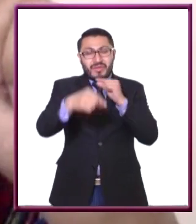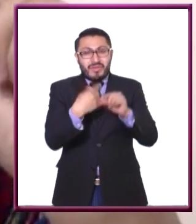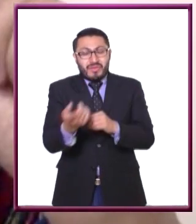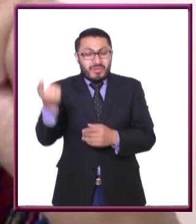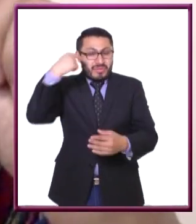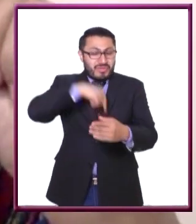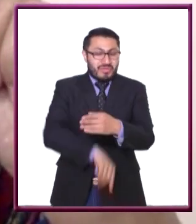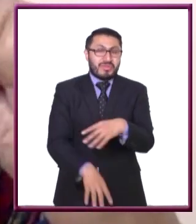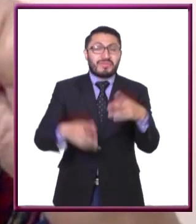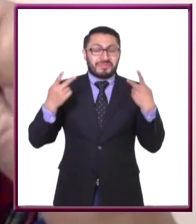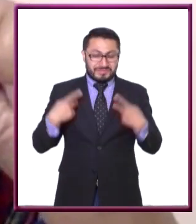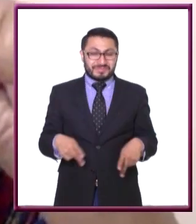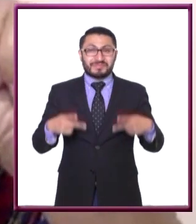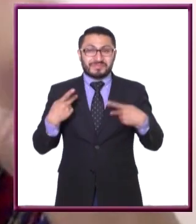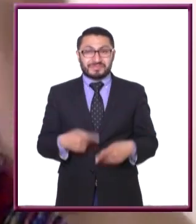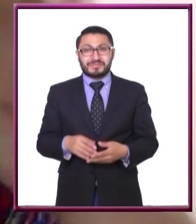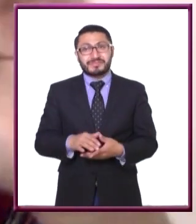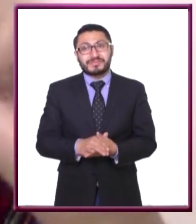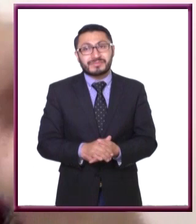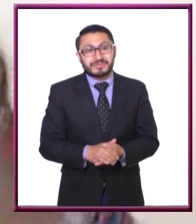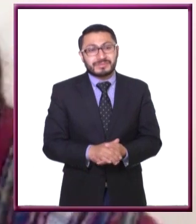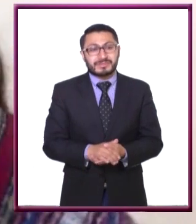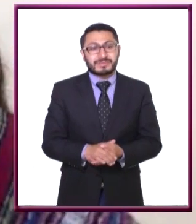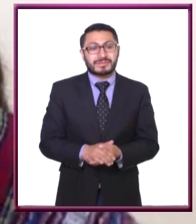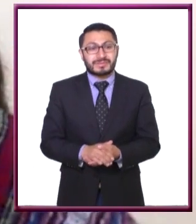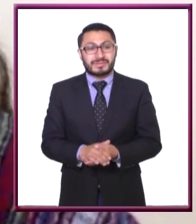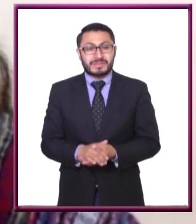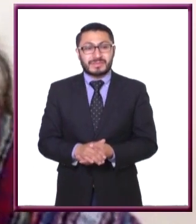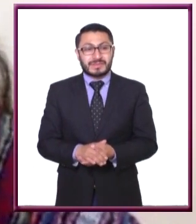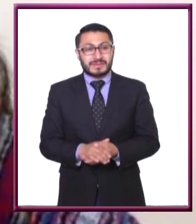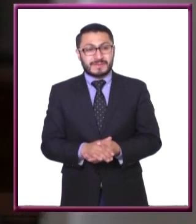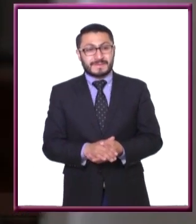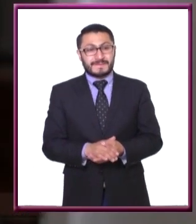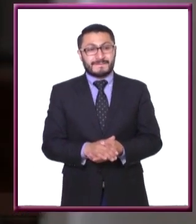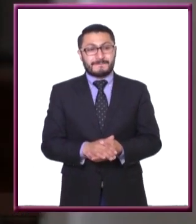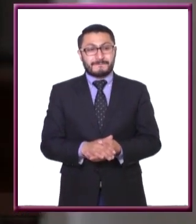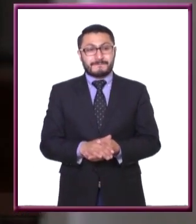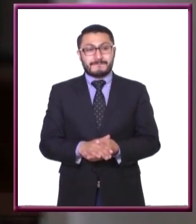átomos que puede haber en un cuerpo de una persona, más o menos como de 70 kilogramos.